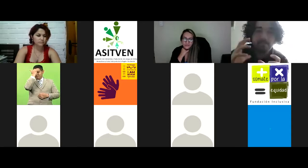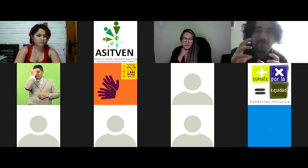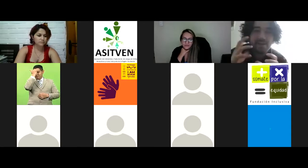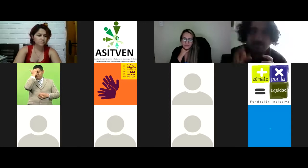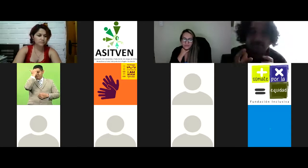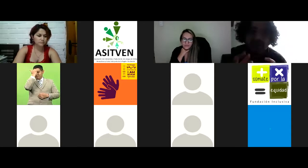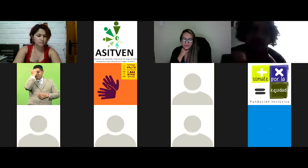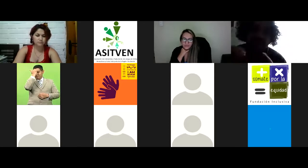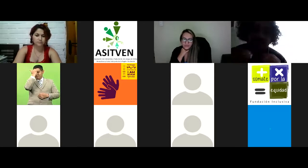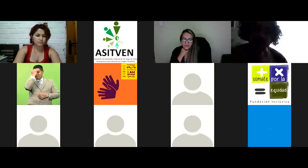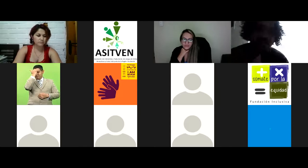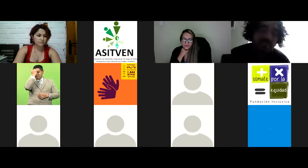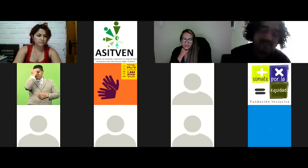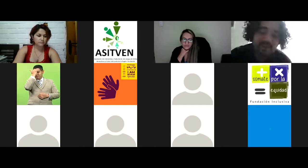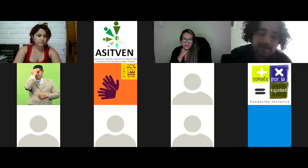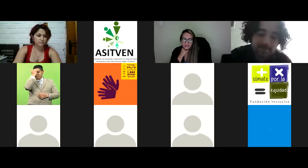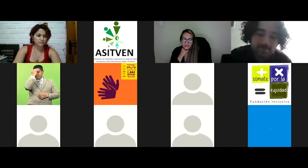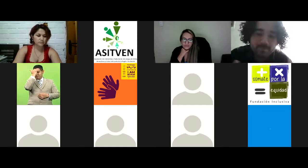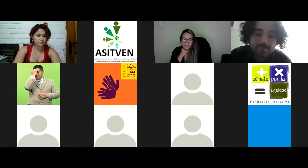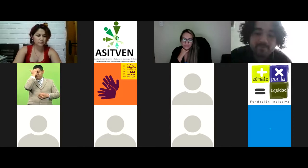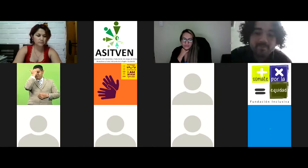corta, más eficaz de transmitir el mensaje.